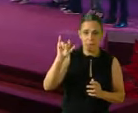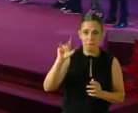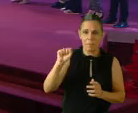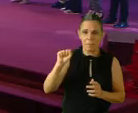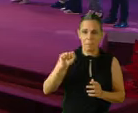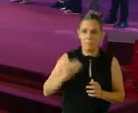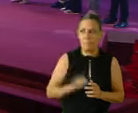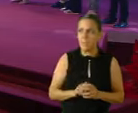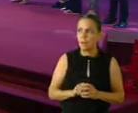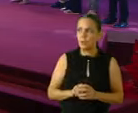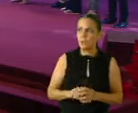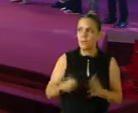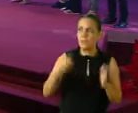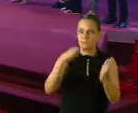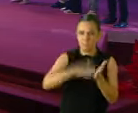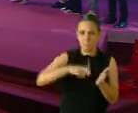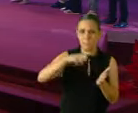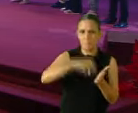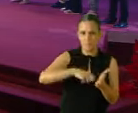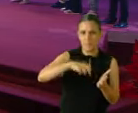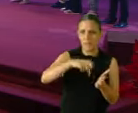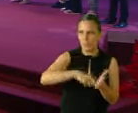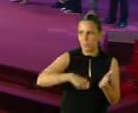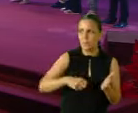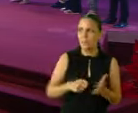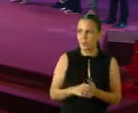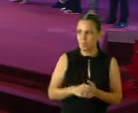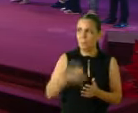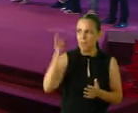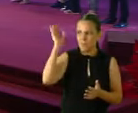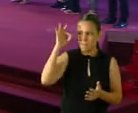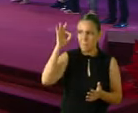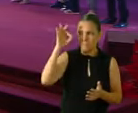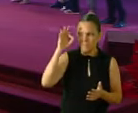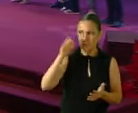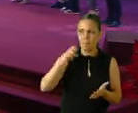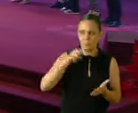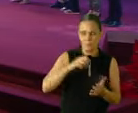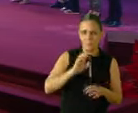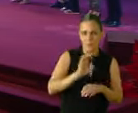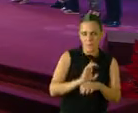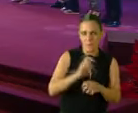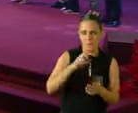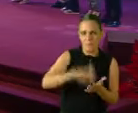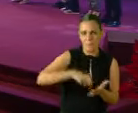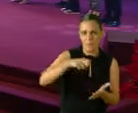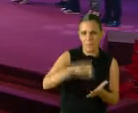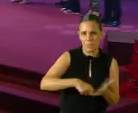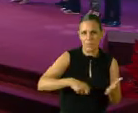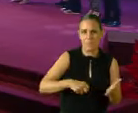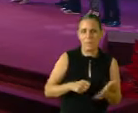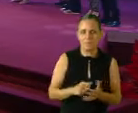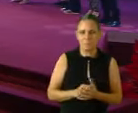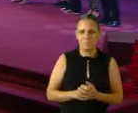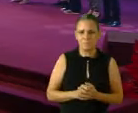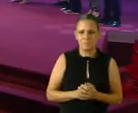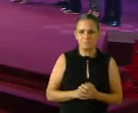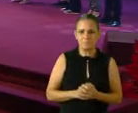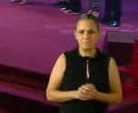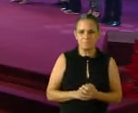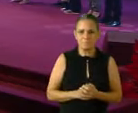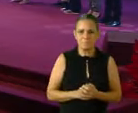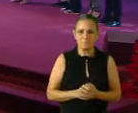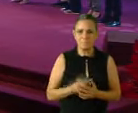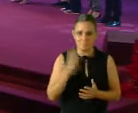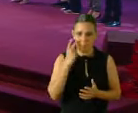M.I. Precioso. Estuvieron, eran tanta gente para bautizar que yo dije, yo no me voy a meter este año, porque me quedo sin brazos